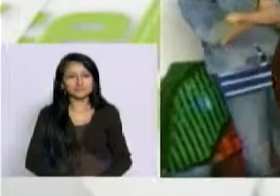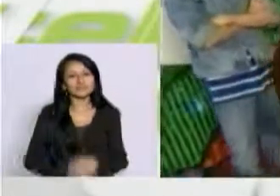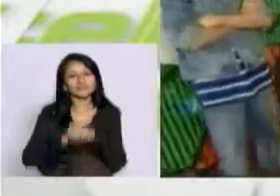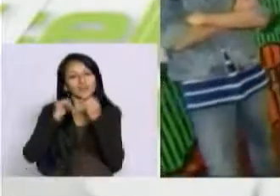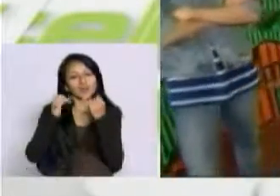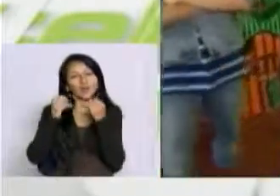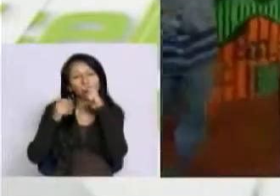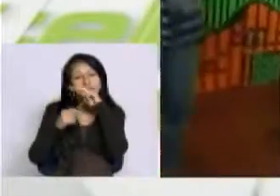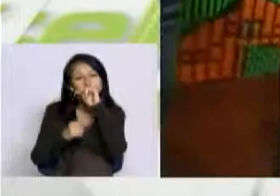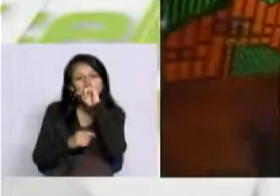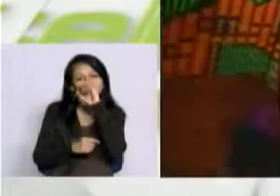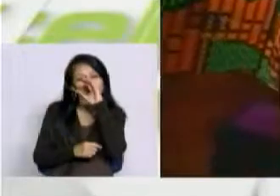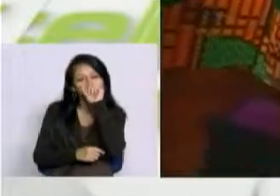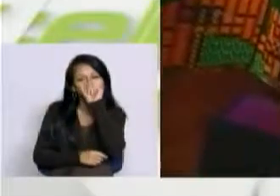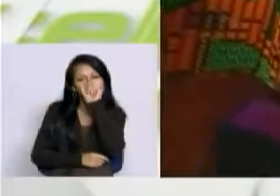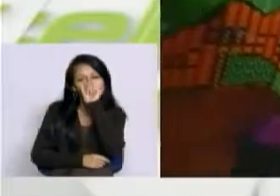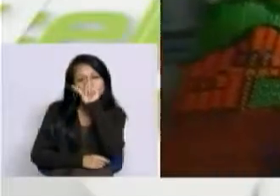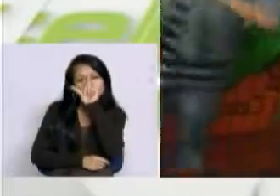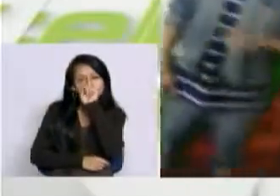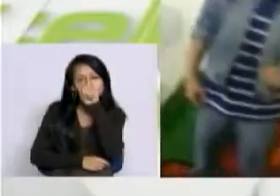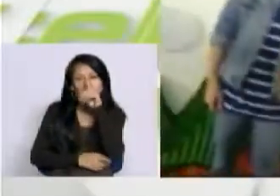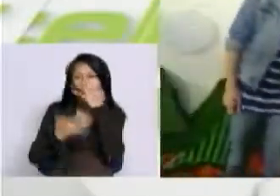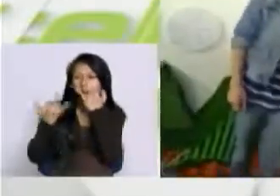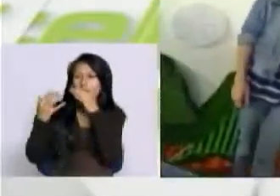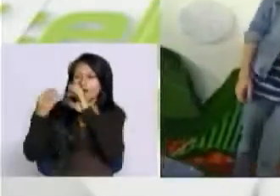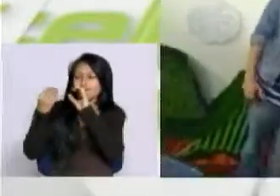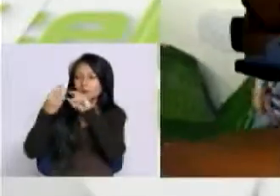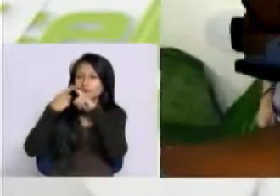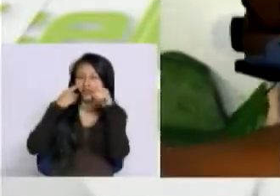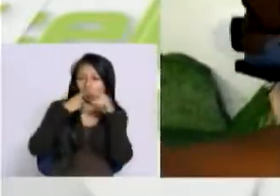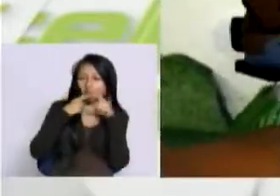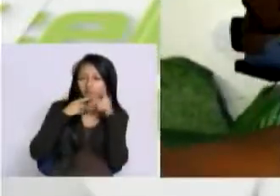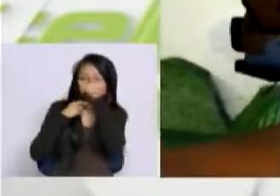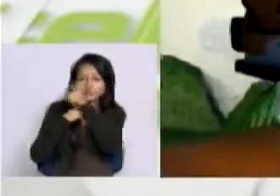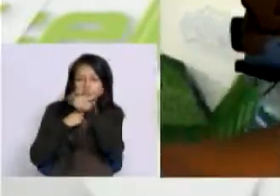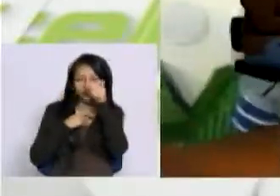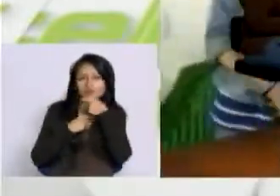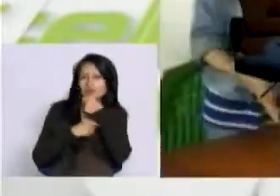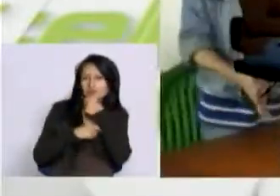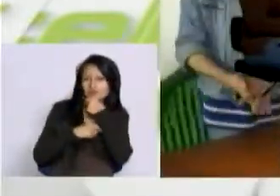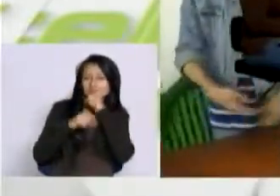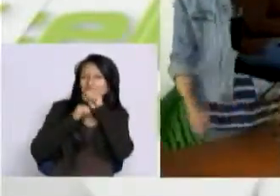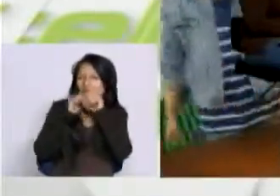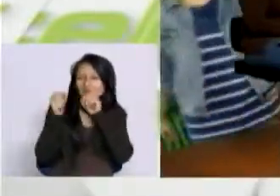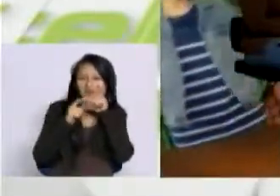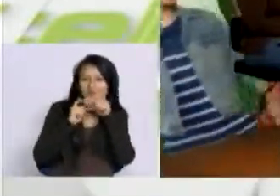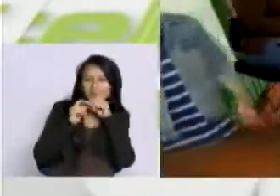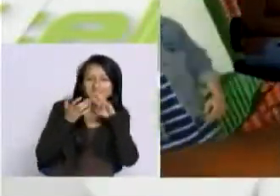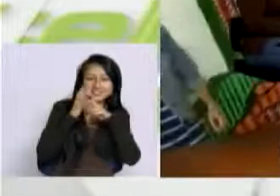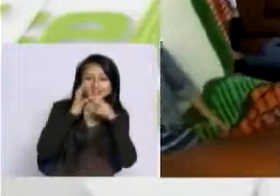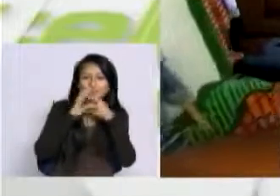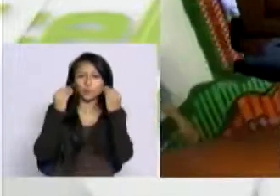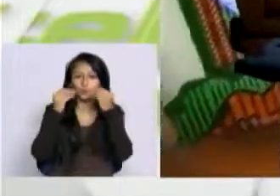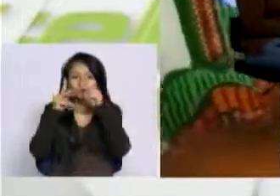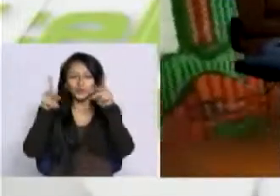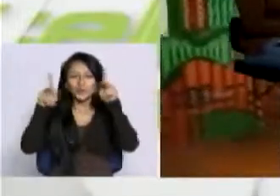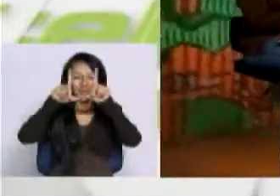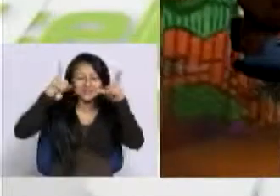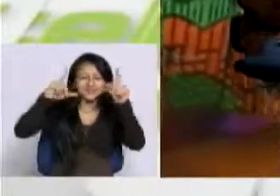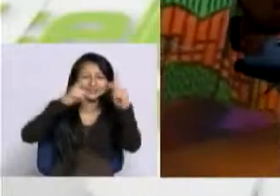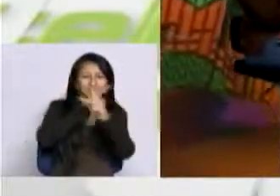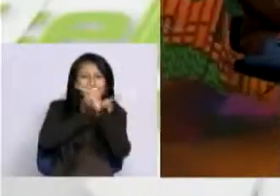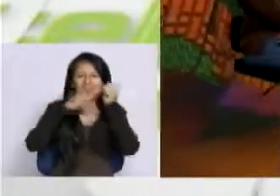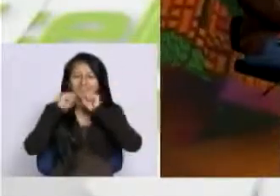Nicolás, usted ahora nos hablaba de los reporteros digitales pues en todo el país, esos televidentes pues que son muy activos y que quieren participar con el